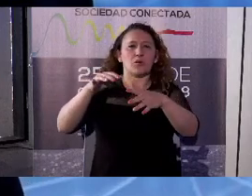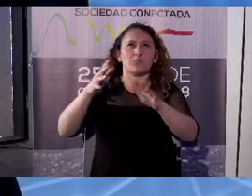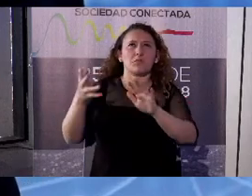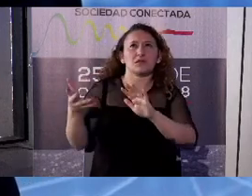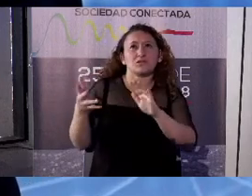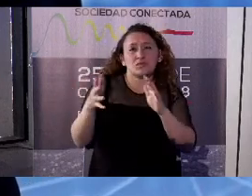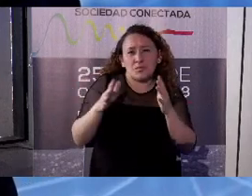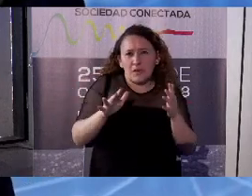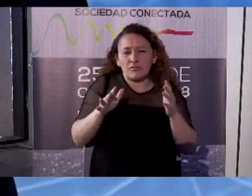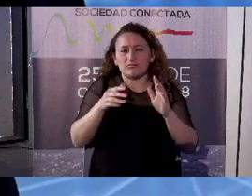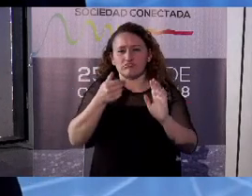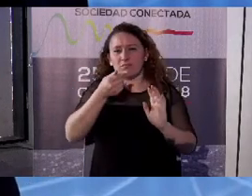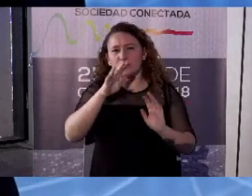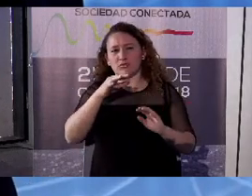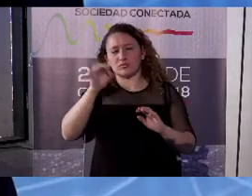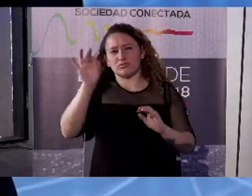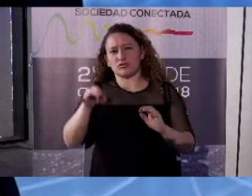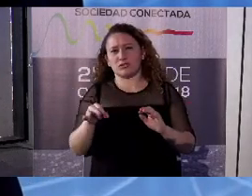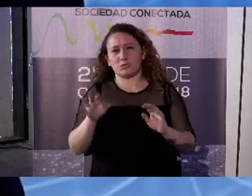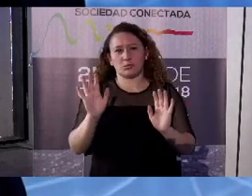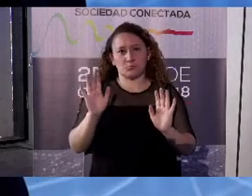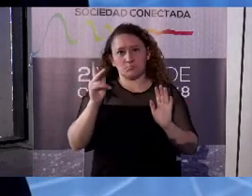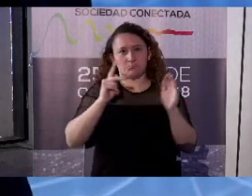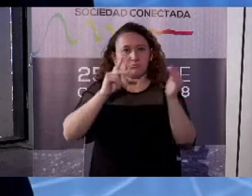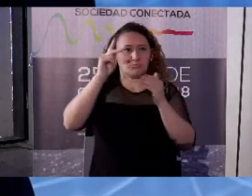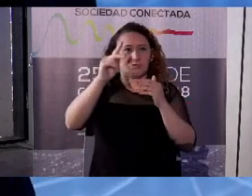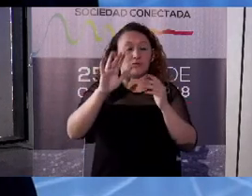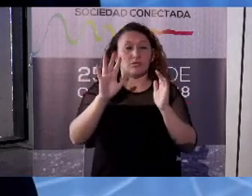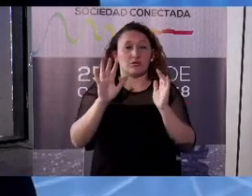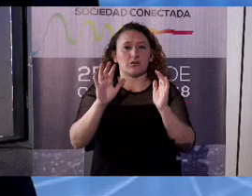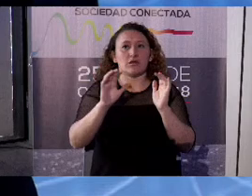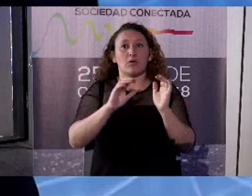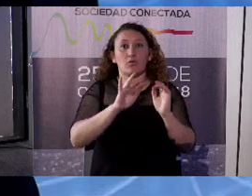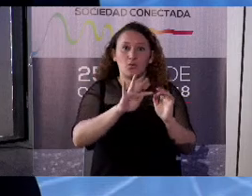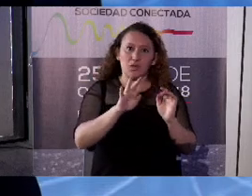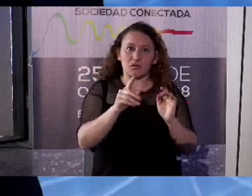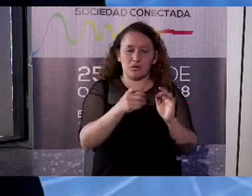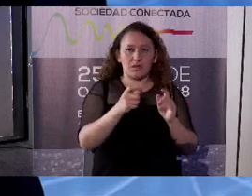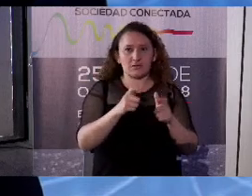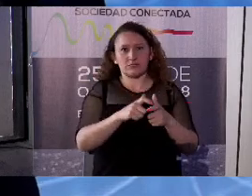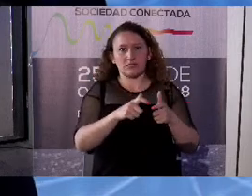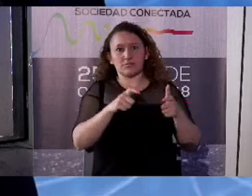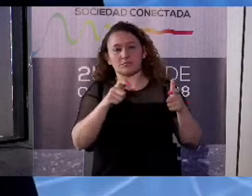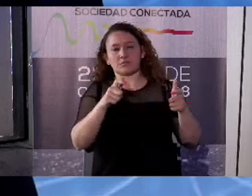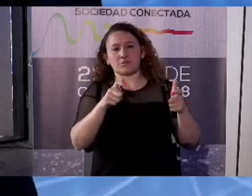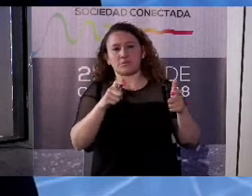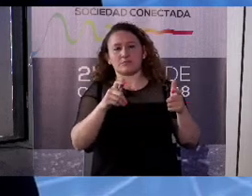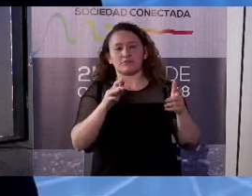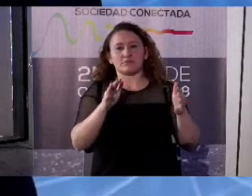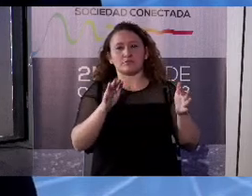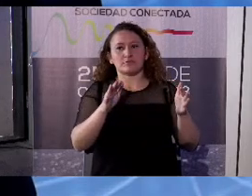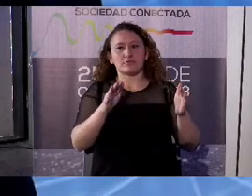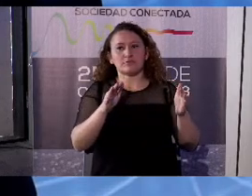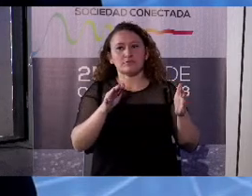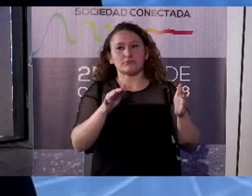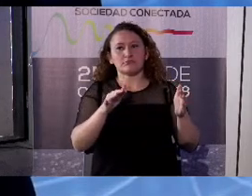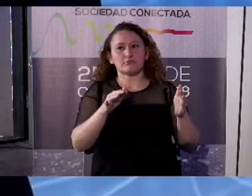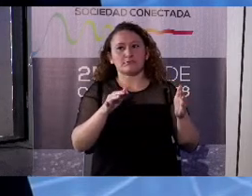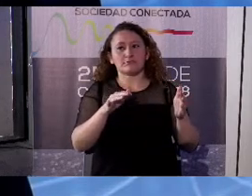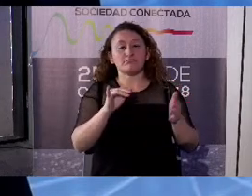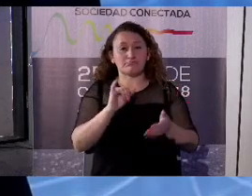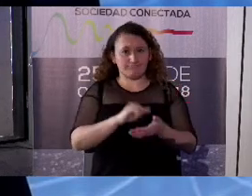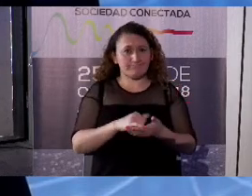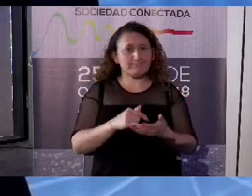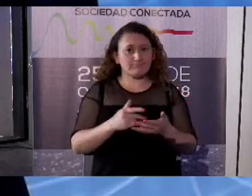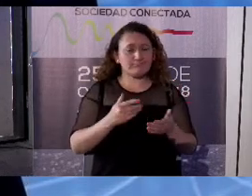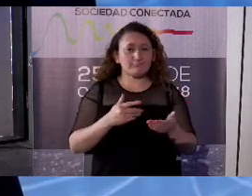14 por y ya pues las tecnologías que van de salida como el 2g ya van decreciendo pues evidentemente el todavía